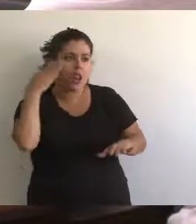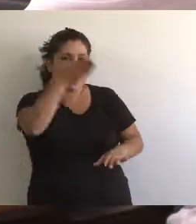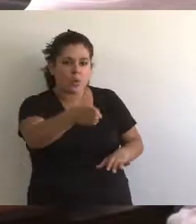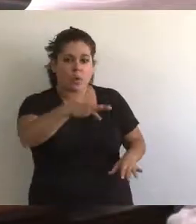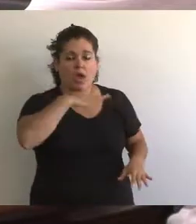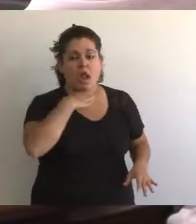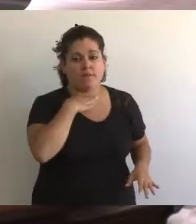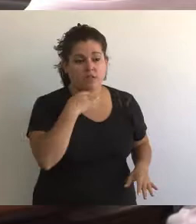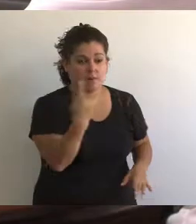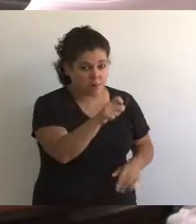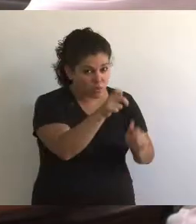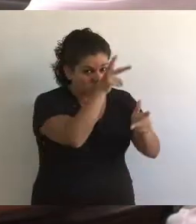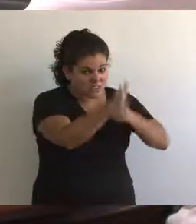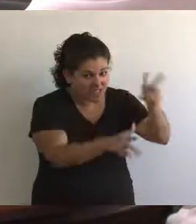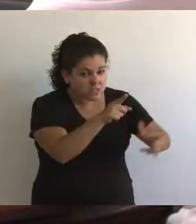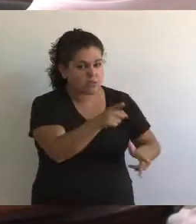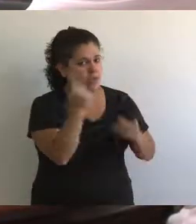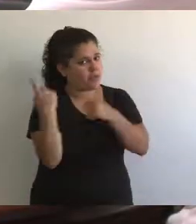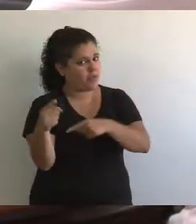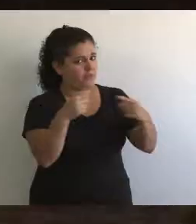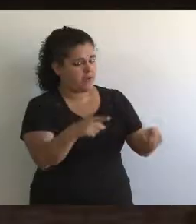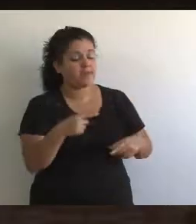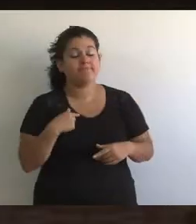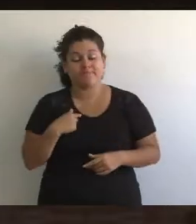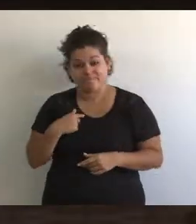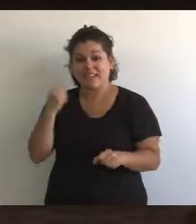hay. Pero por lo que usted dice, es mucho más que eso.